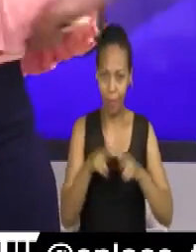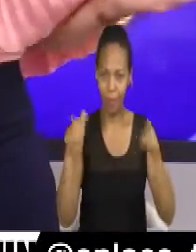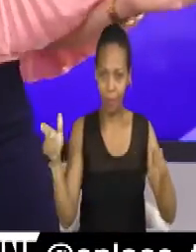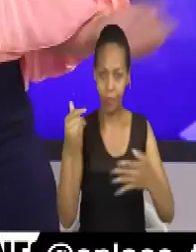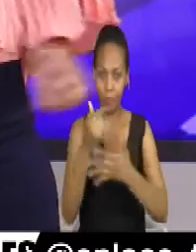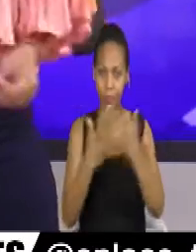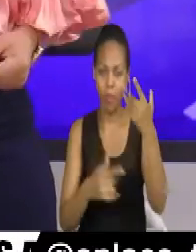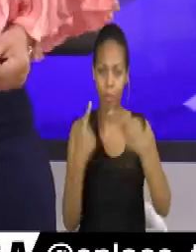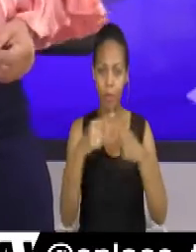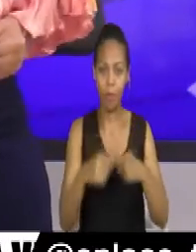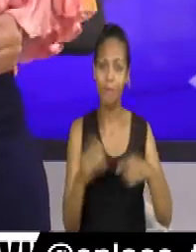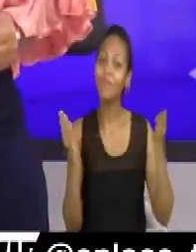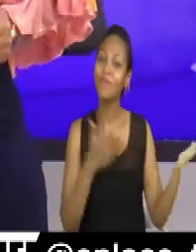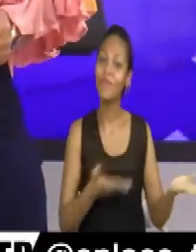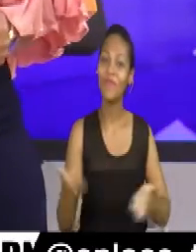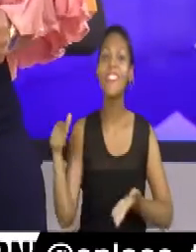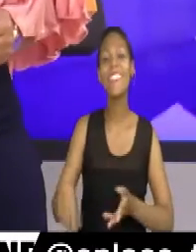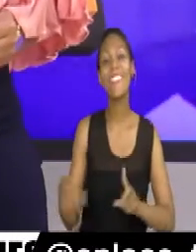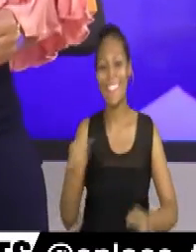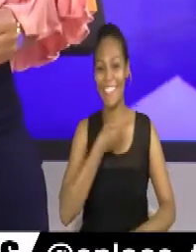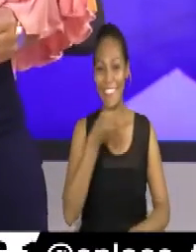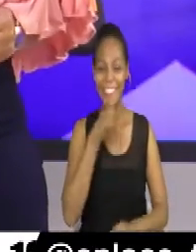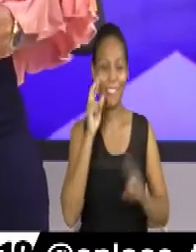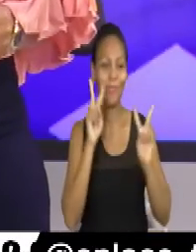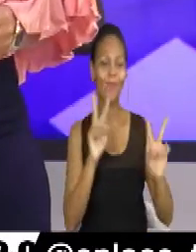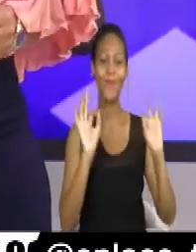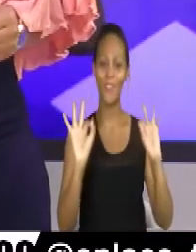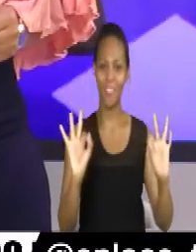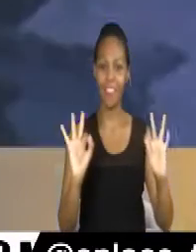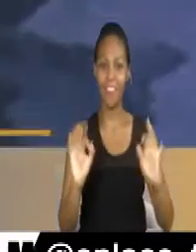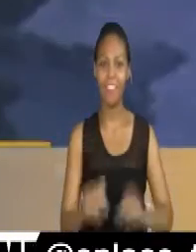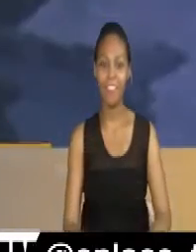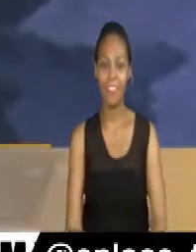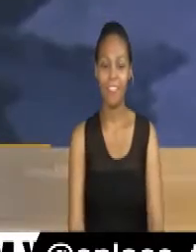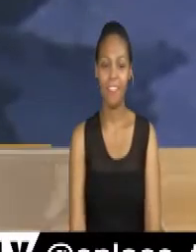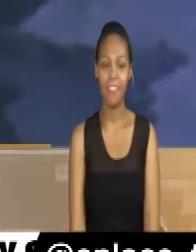interés. Bienvenidos al noticiero que usted quiere ver.